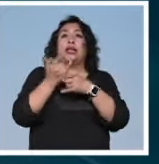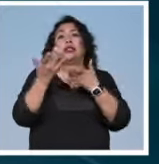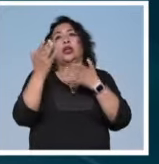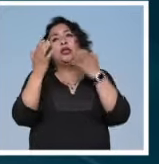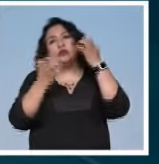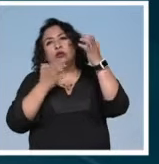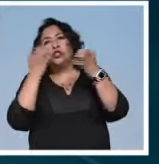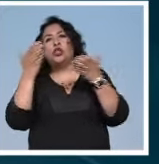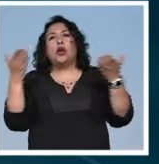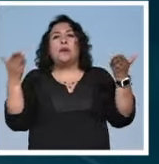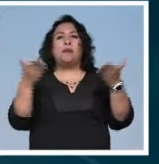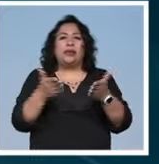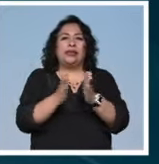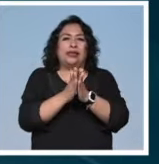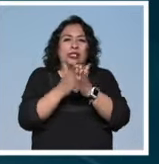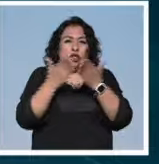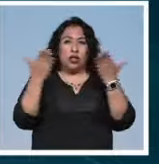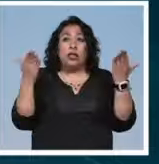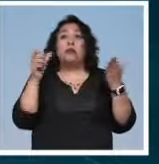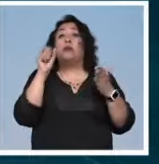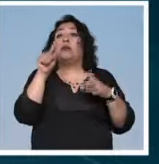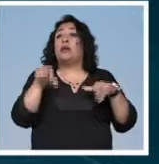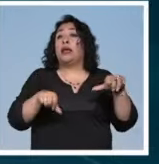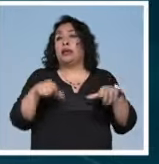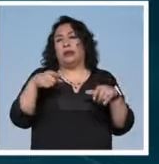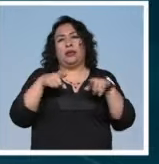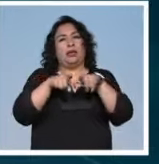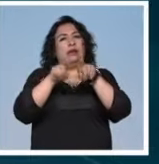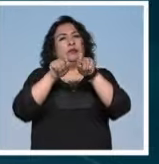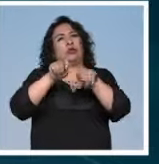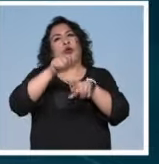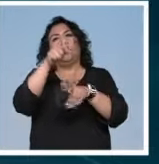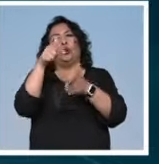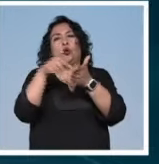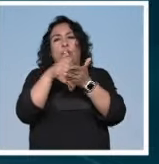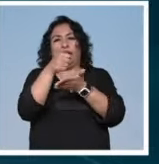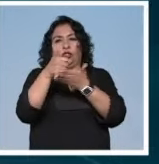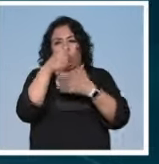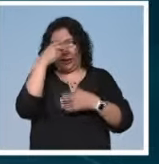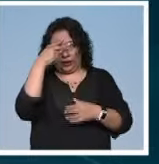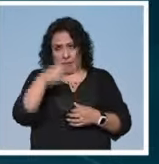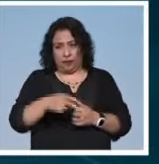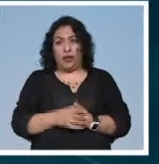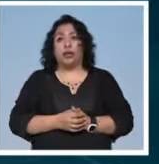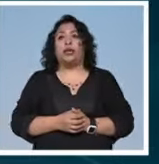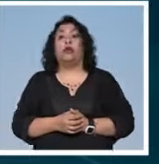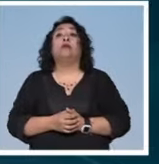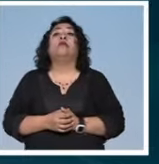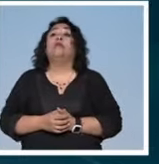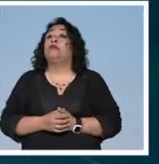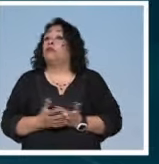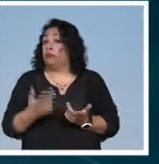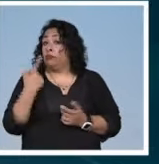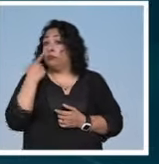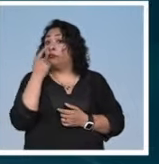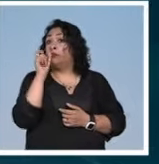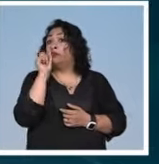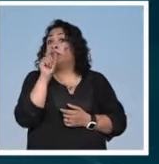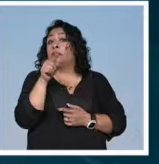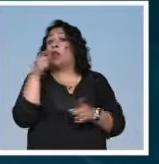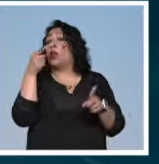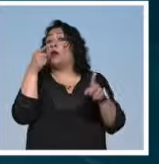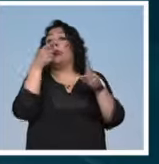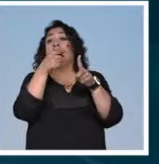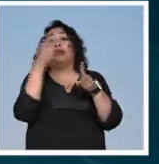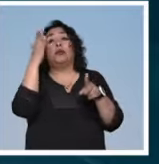exhibiciones, presentaciones editoriales y actividades paralelas en otros puntos de la Ciudad de México. Sin perder de vista uno de sus